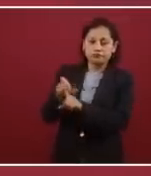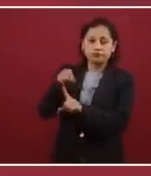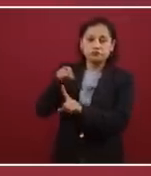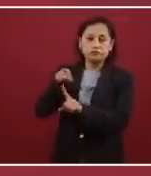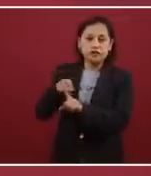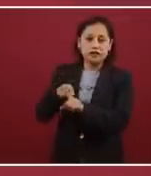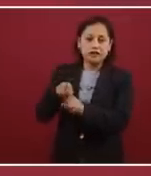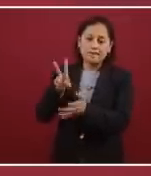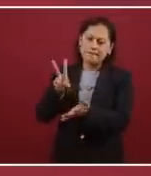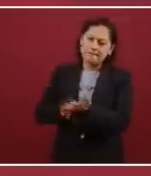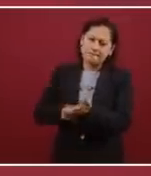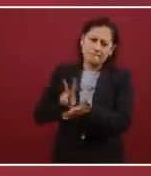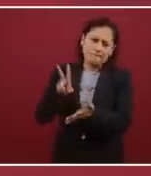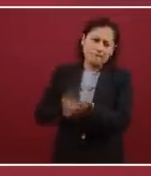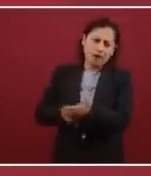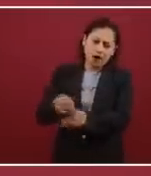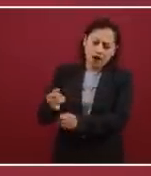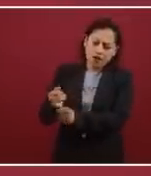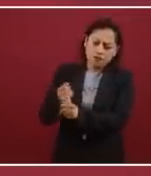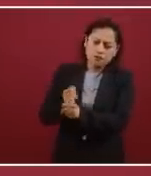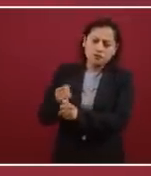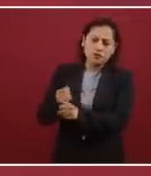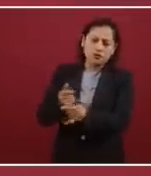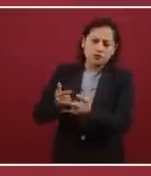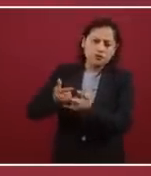historiador, que como funcionario.